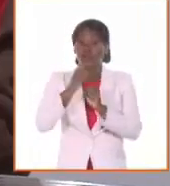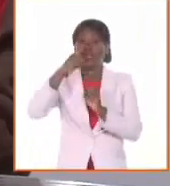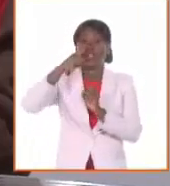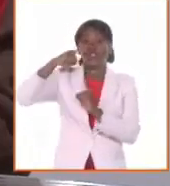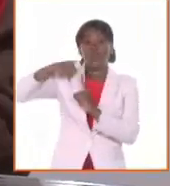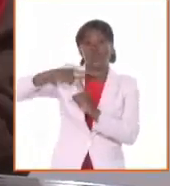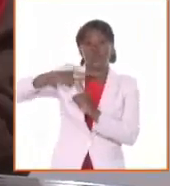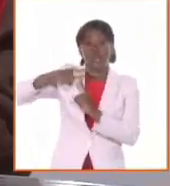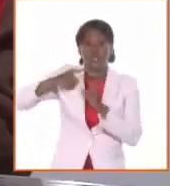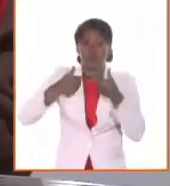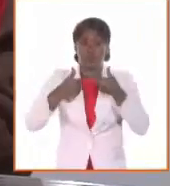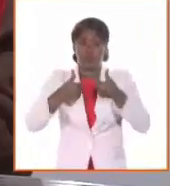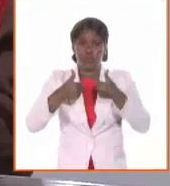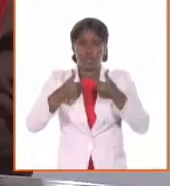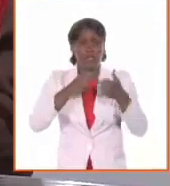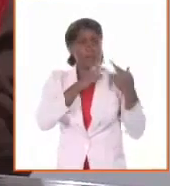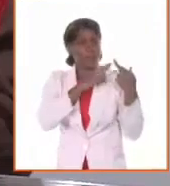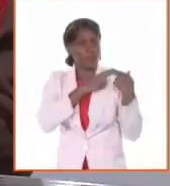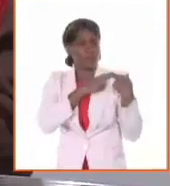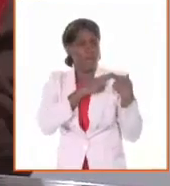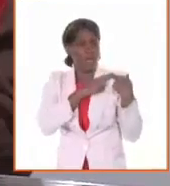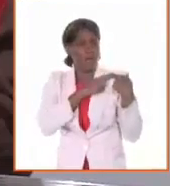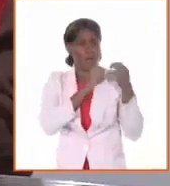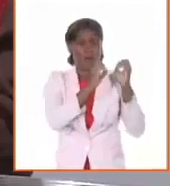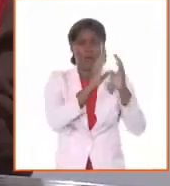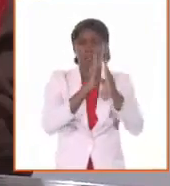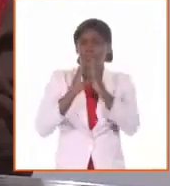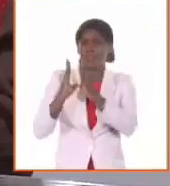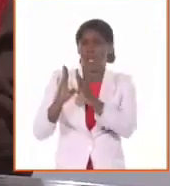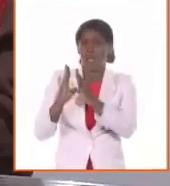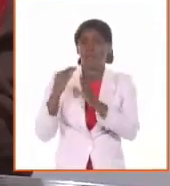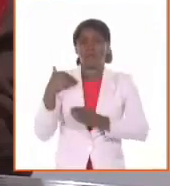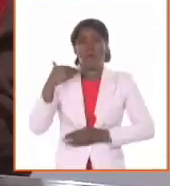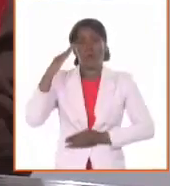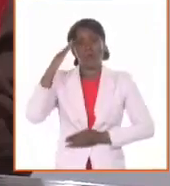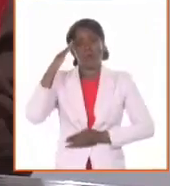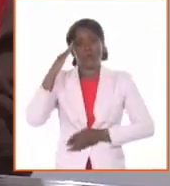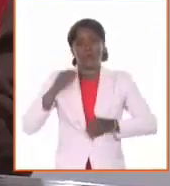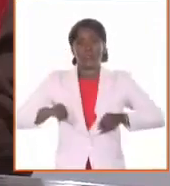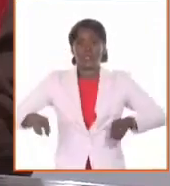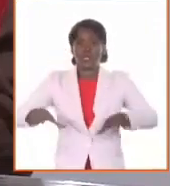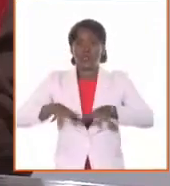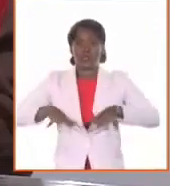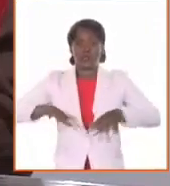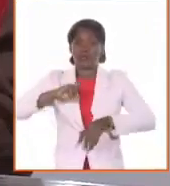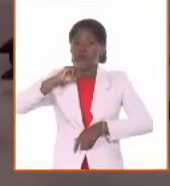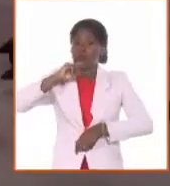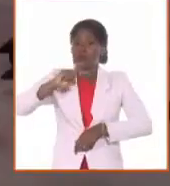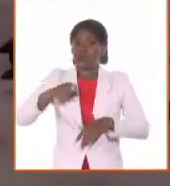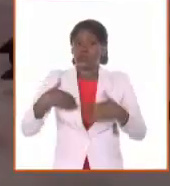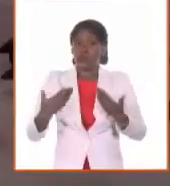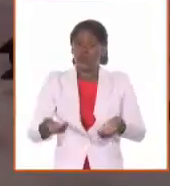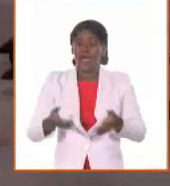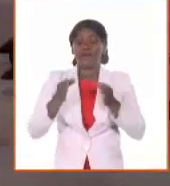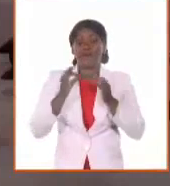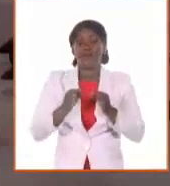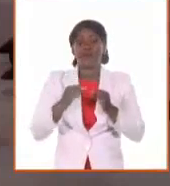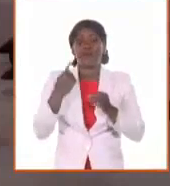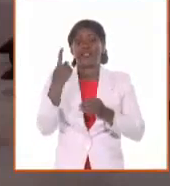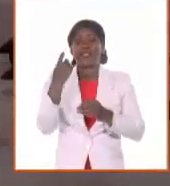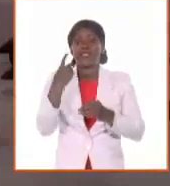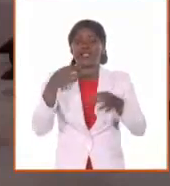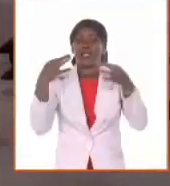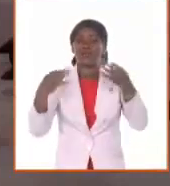con mucho sentido de pertenencia sabemos que la situación más compleja Hoy está en los registros del estado civil y